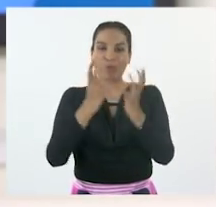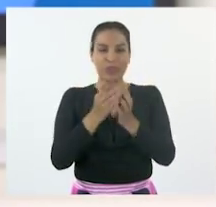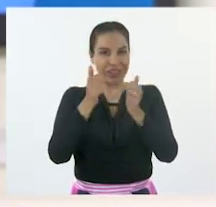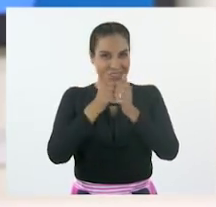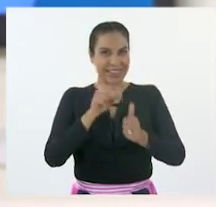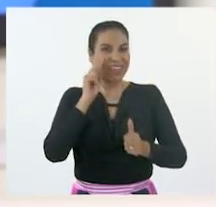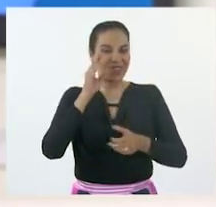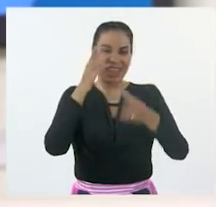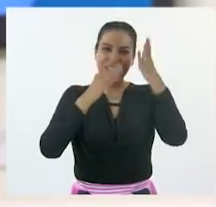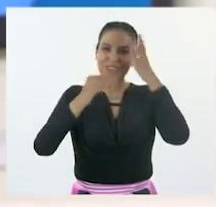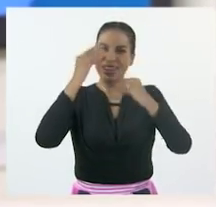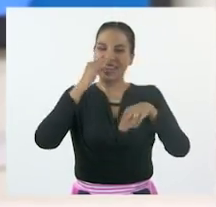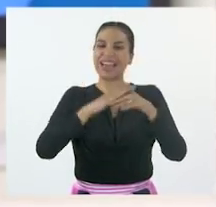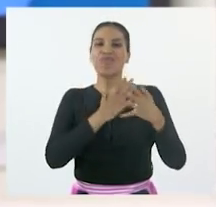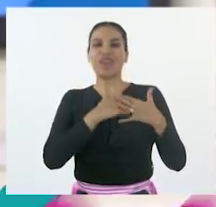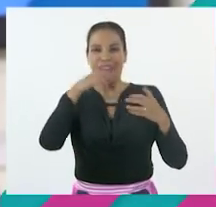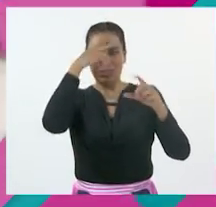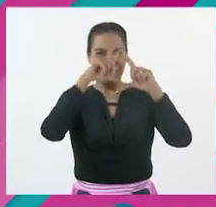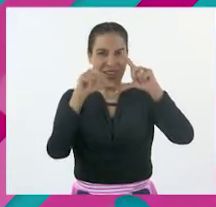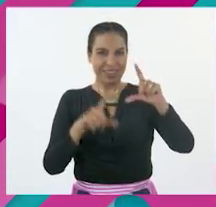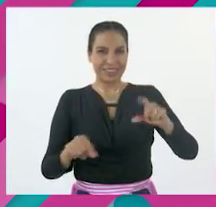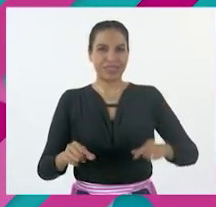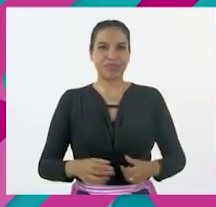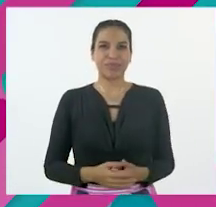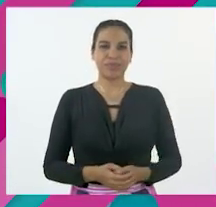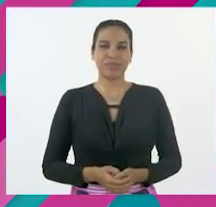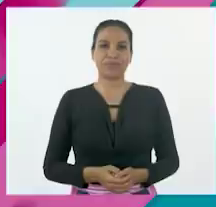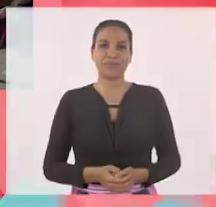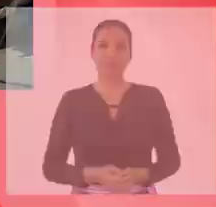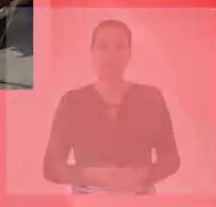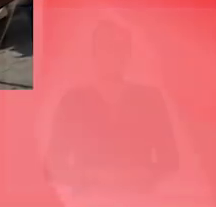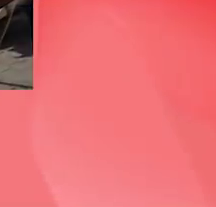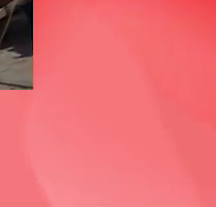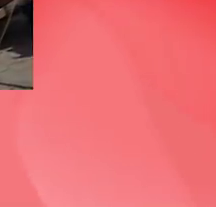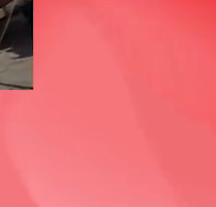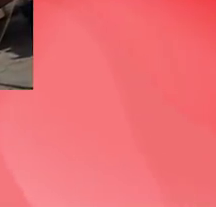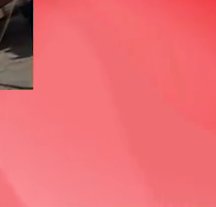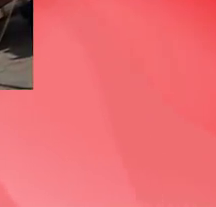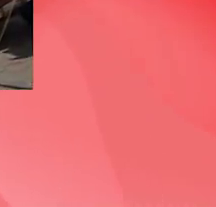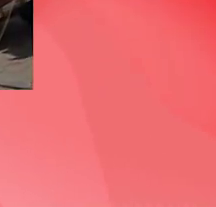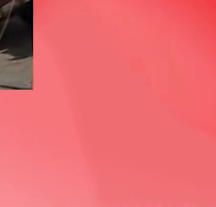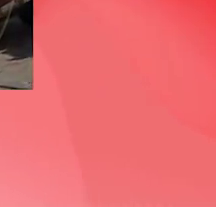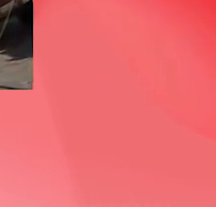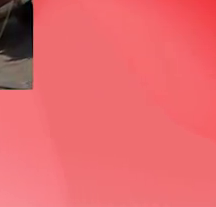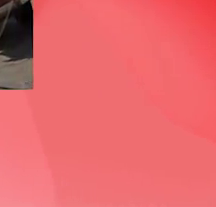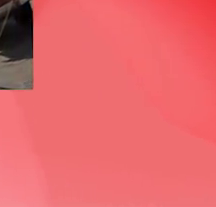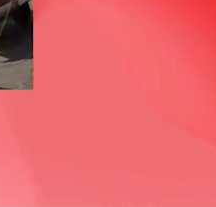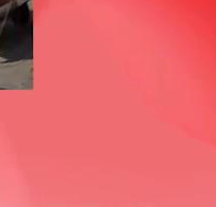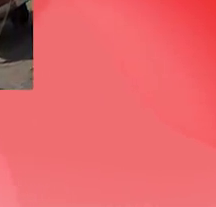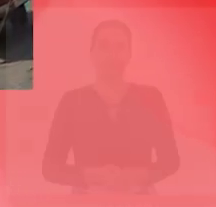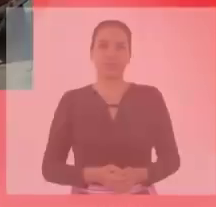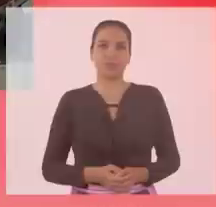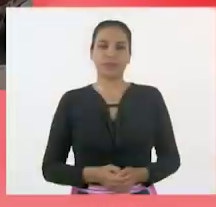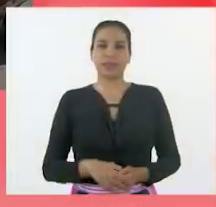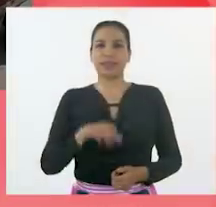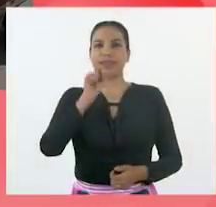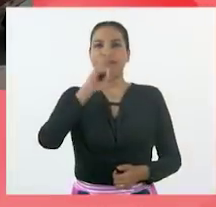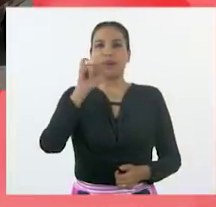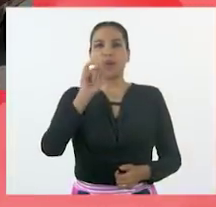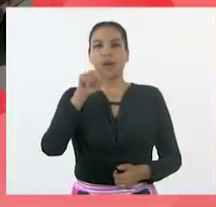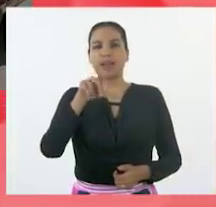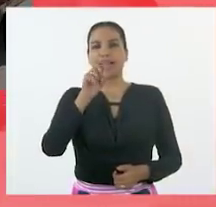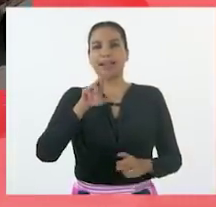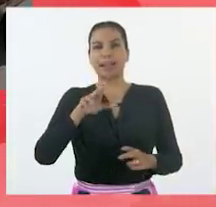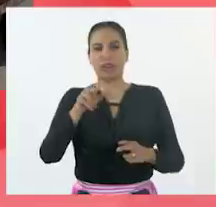Quédense aprendiendo a amar a México. San Juan del Río es el